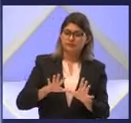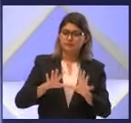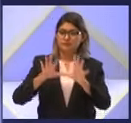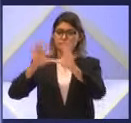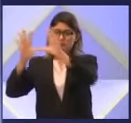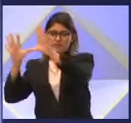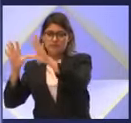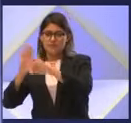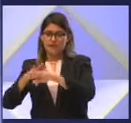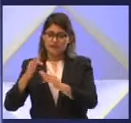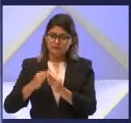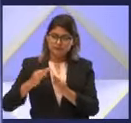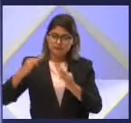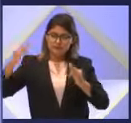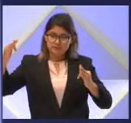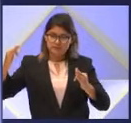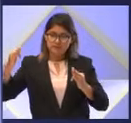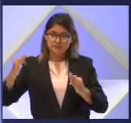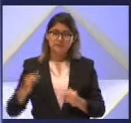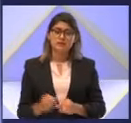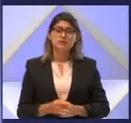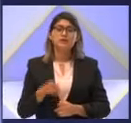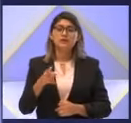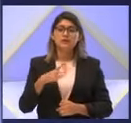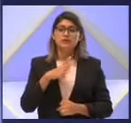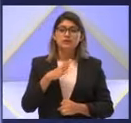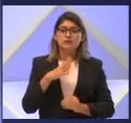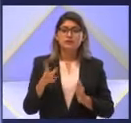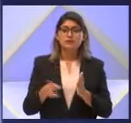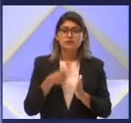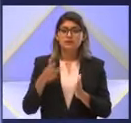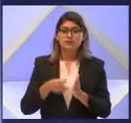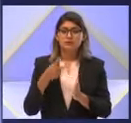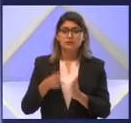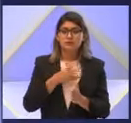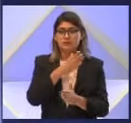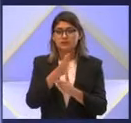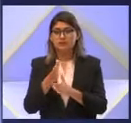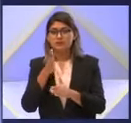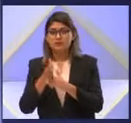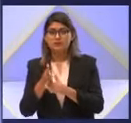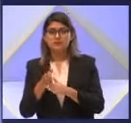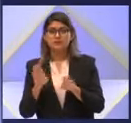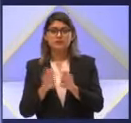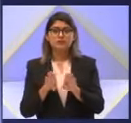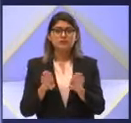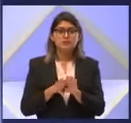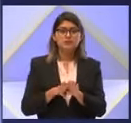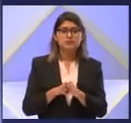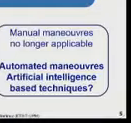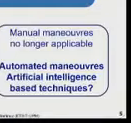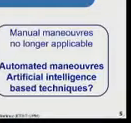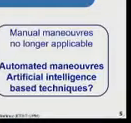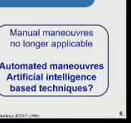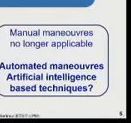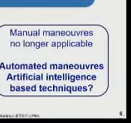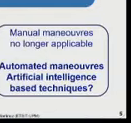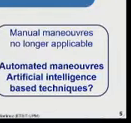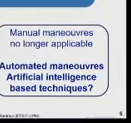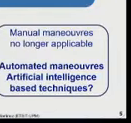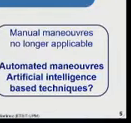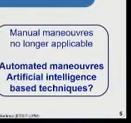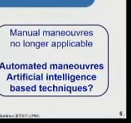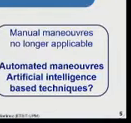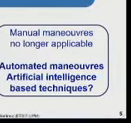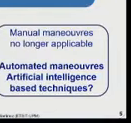satélites starling el número de misiones de observación o misiones científicas es también reducido pero qué va a pasar cuando tengamos miles